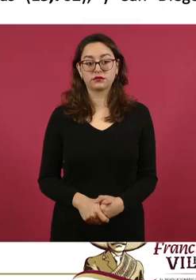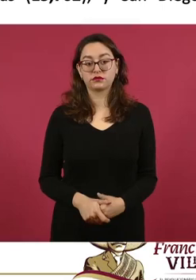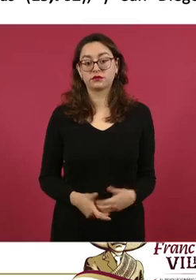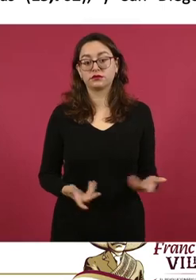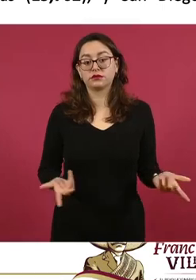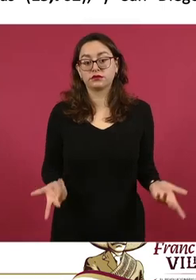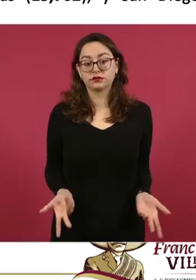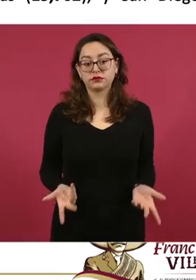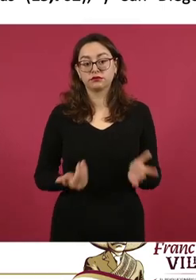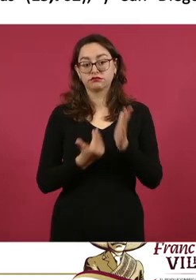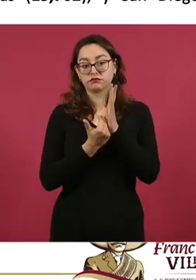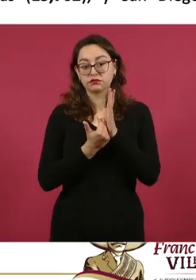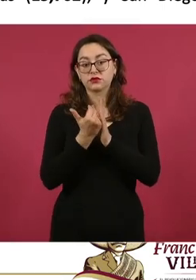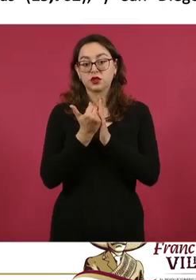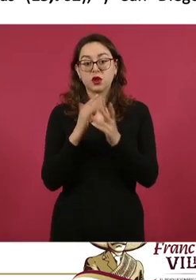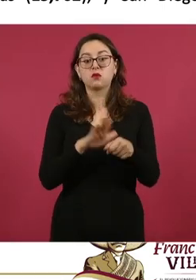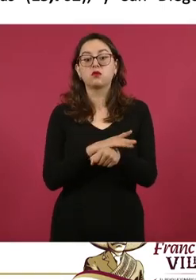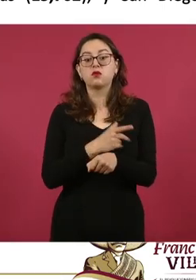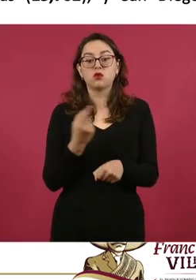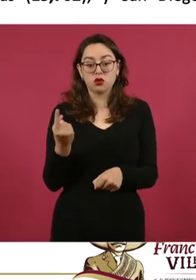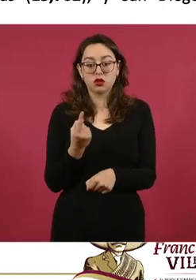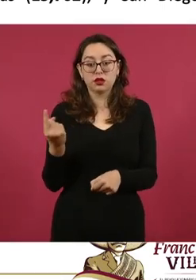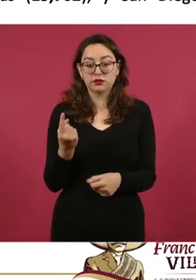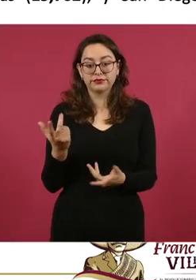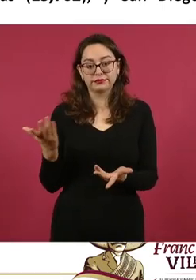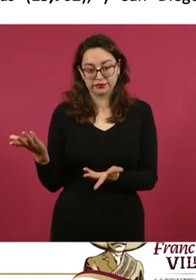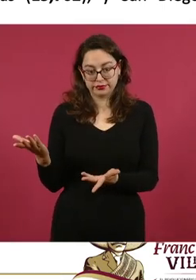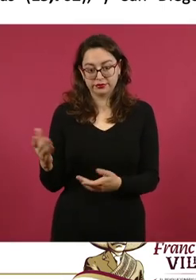ver con